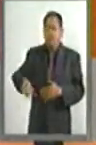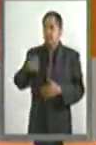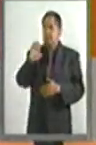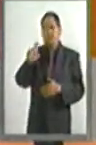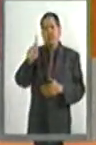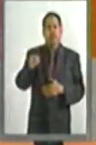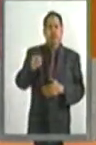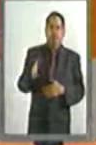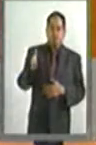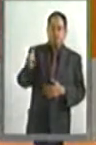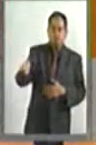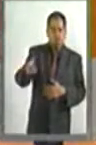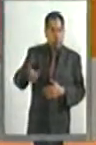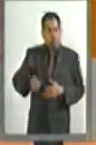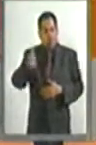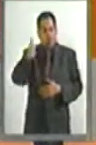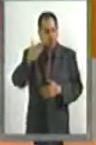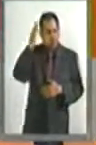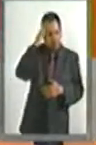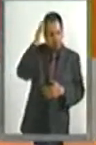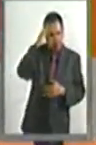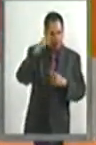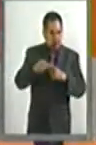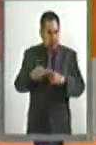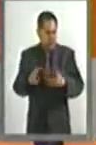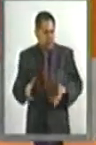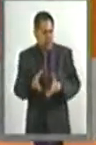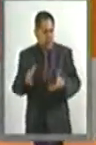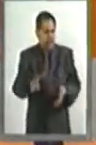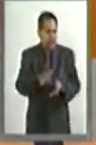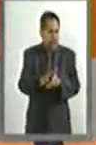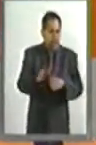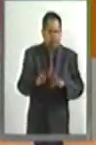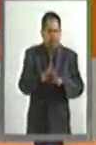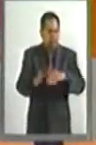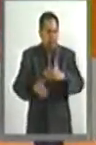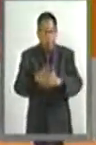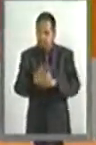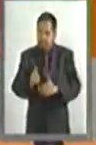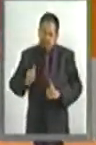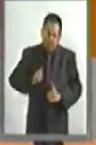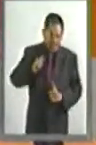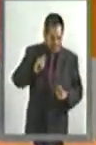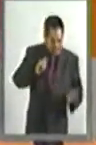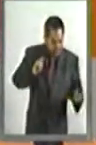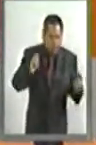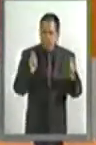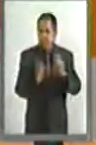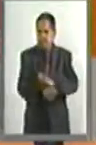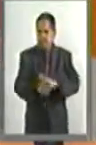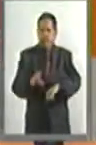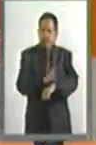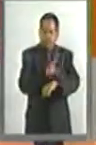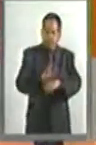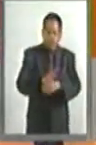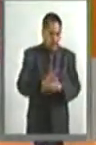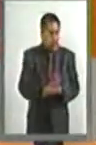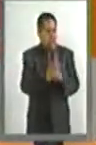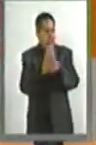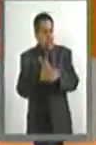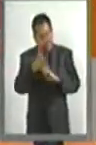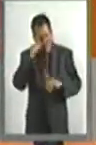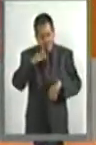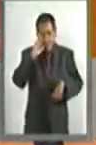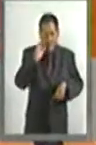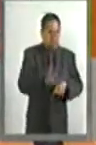Peña Nieto ha sido el principal impulsor de una audaz transición energética hacia